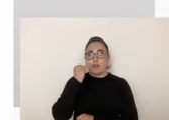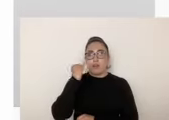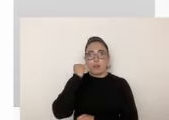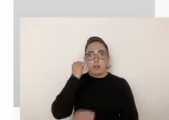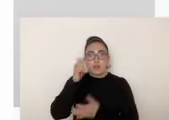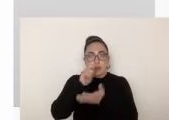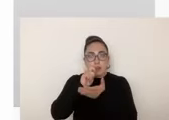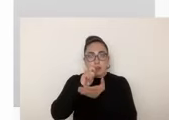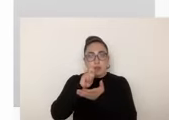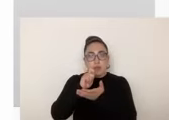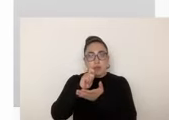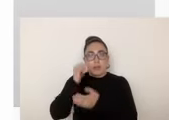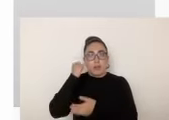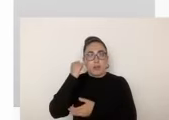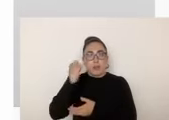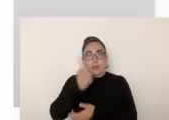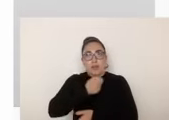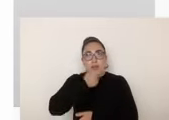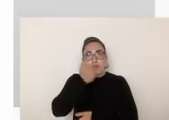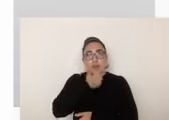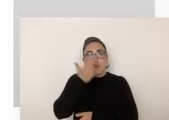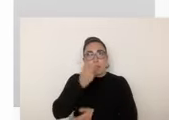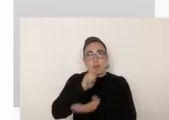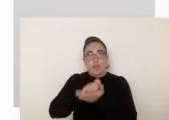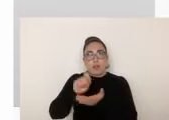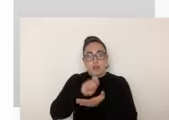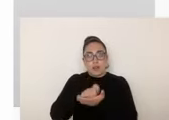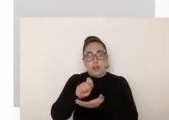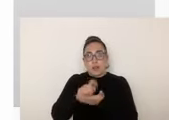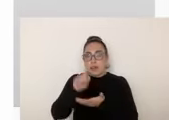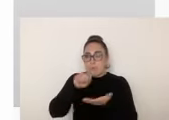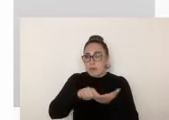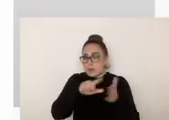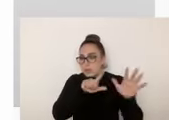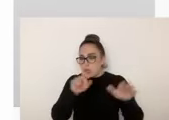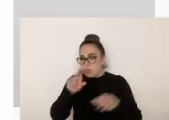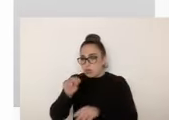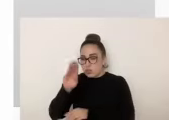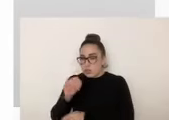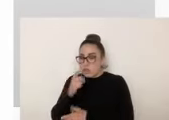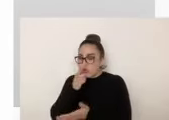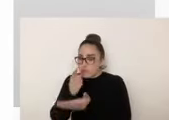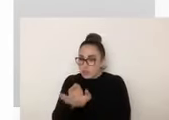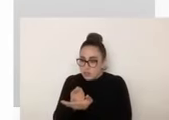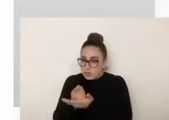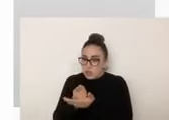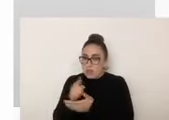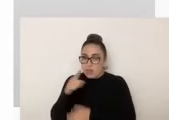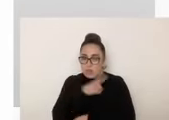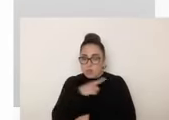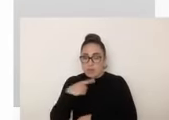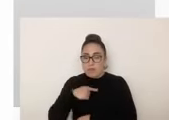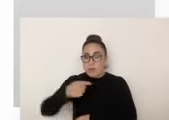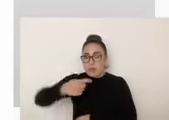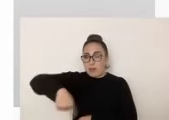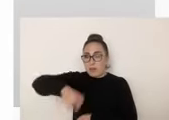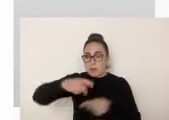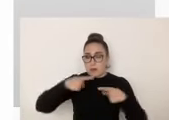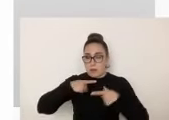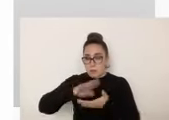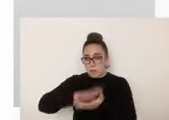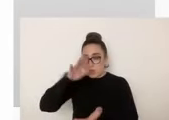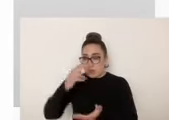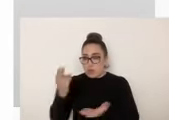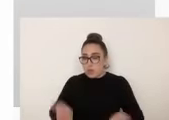Prolegómena to the Principles of Morals and Legislation de 1789, decía hay que conseguir la mayor felicidad para el mayor número. Esto